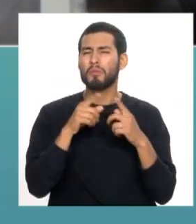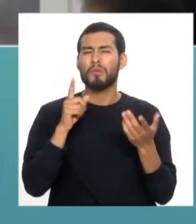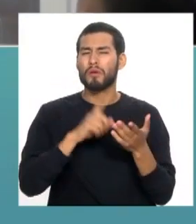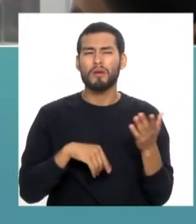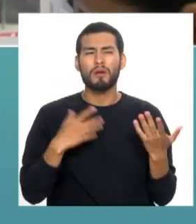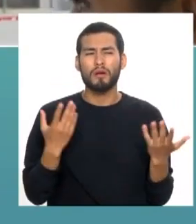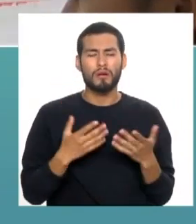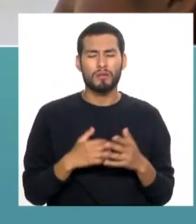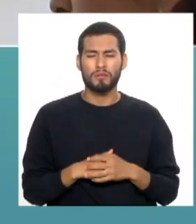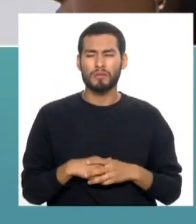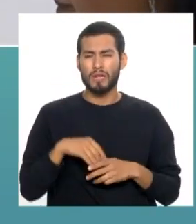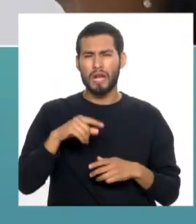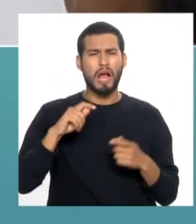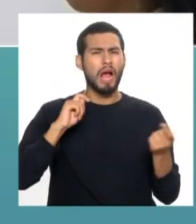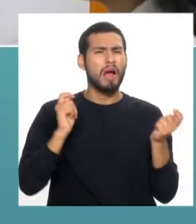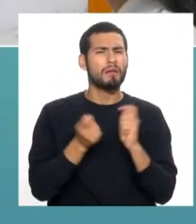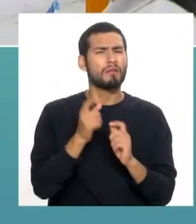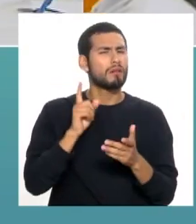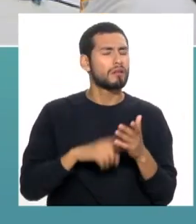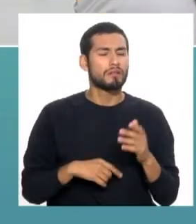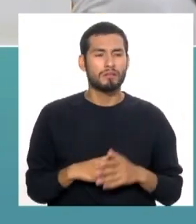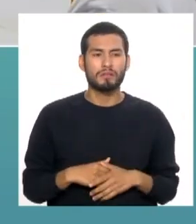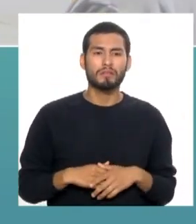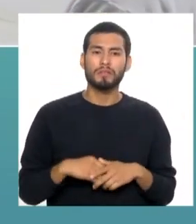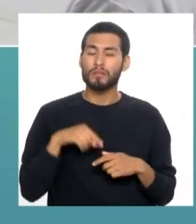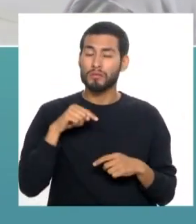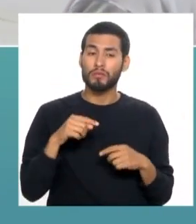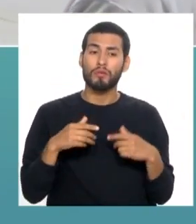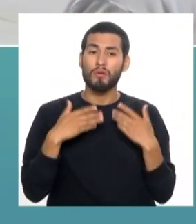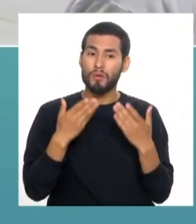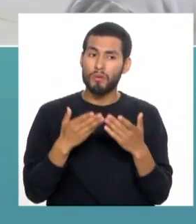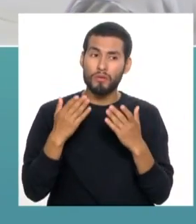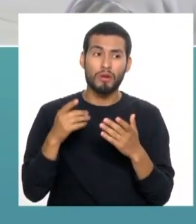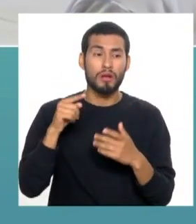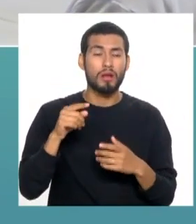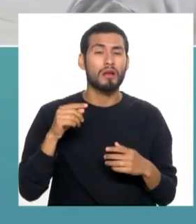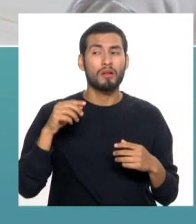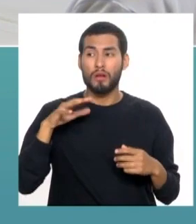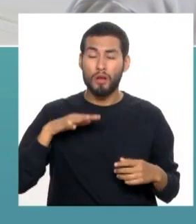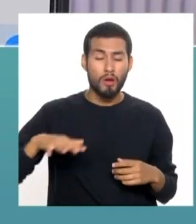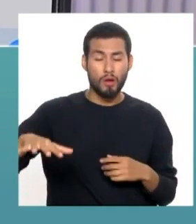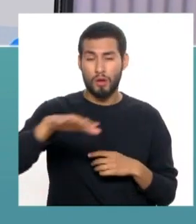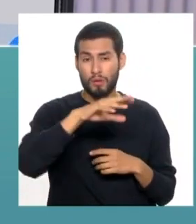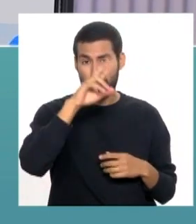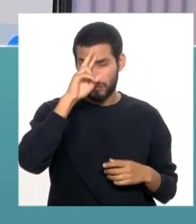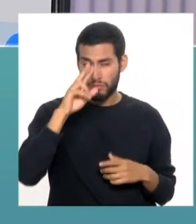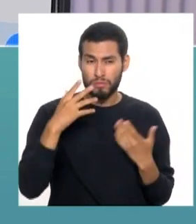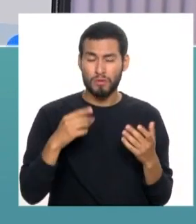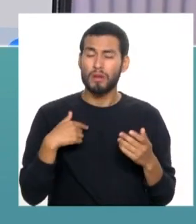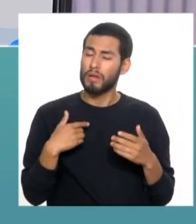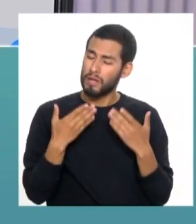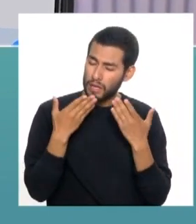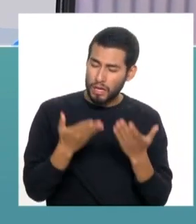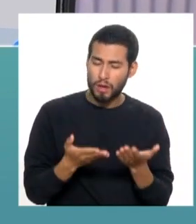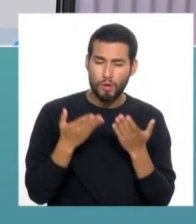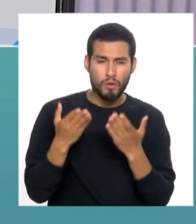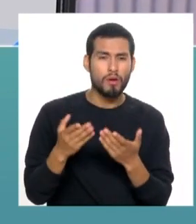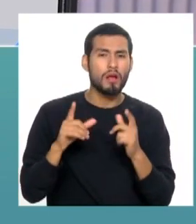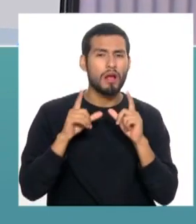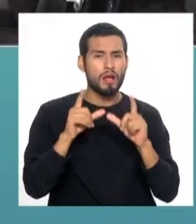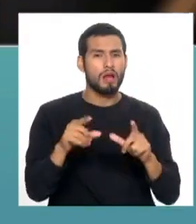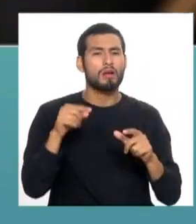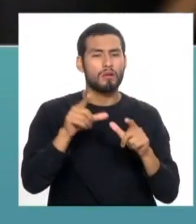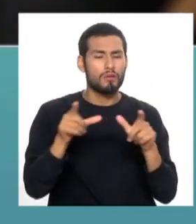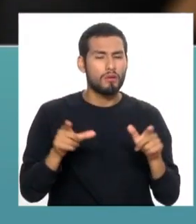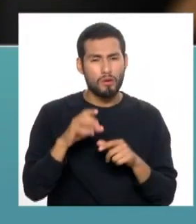ha generado todo este cambio es que se están realizando licenciatones a nivel nacional. Hemos estado realizando licenciatones